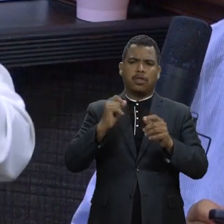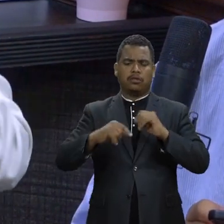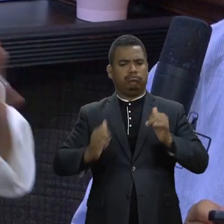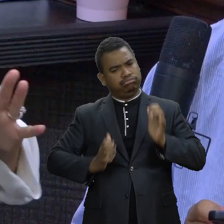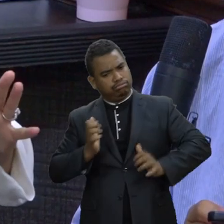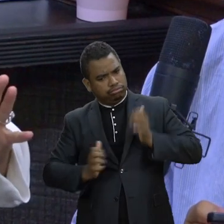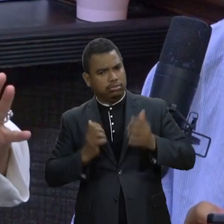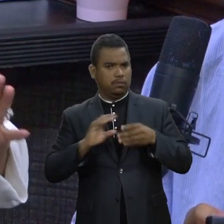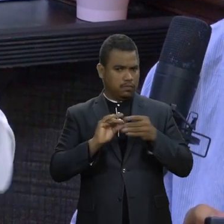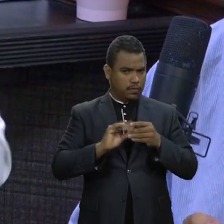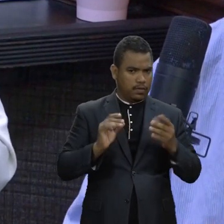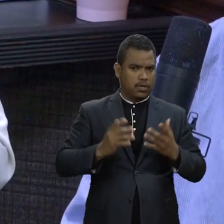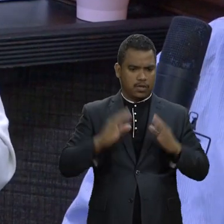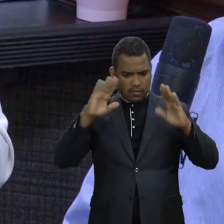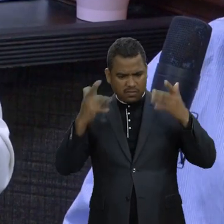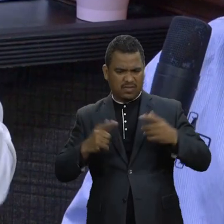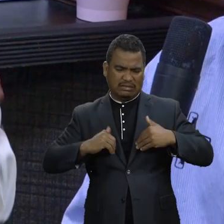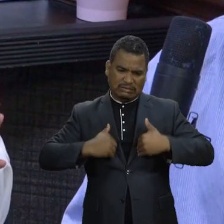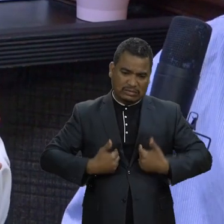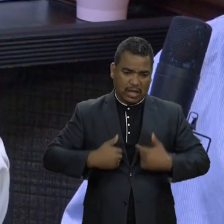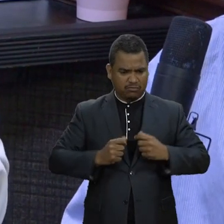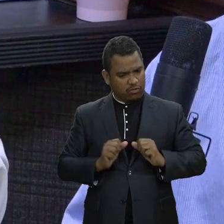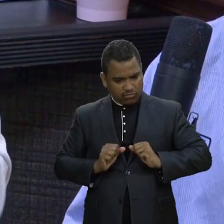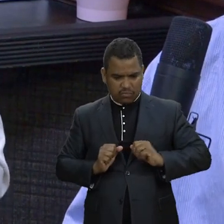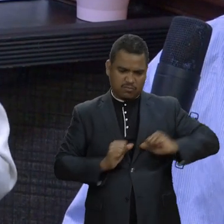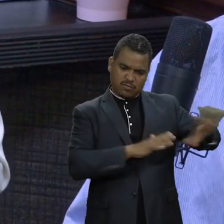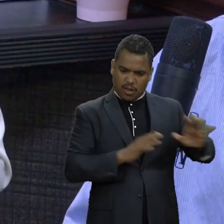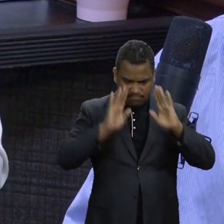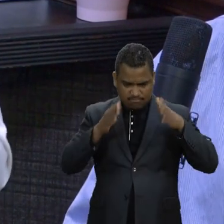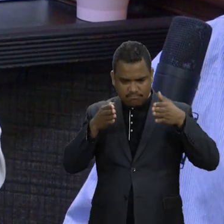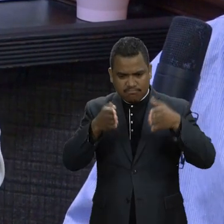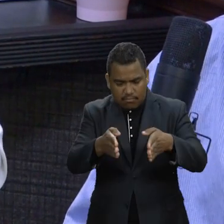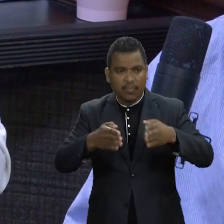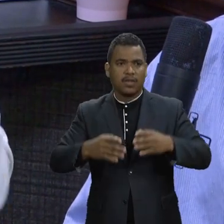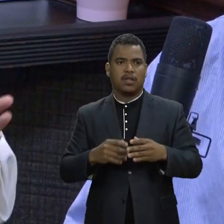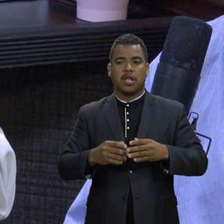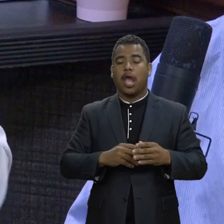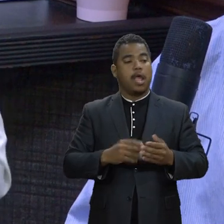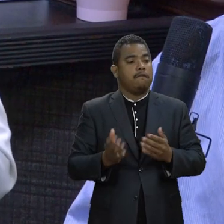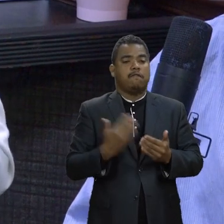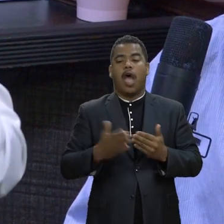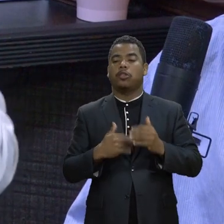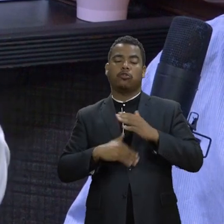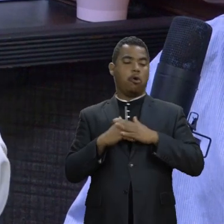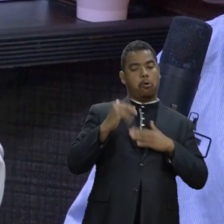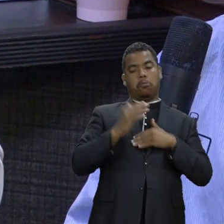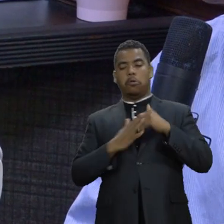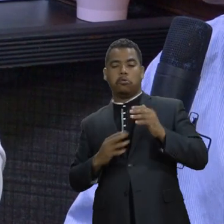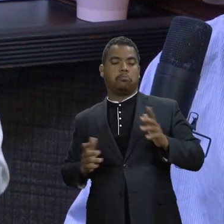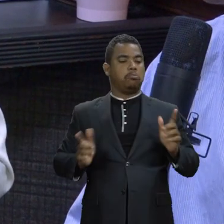ponerle entusiasmo a la cosa, sacrificio a la situación, que no esperen que se les regale todo y que todo